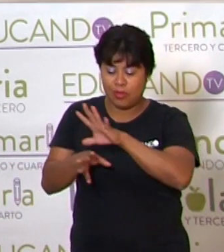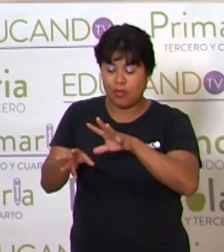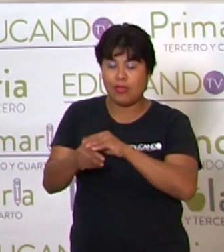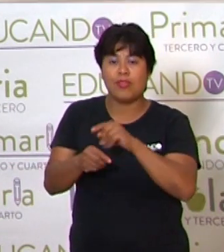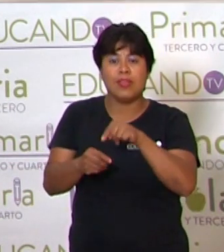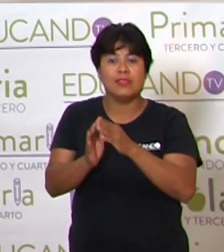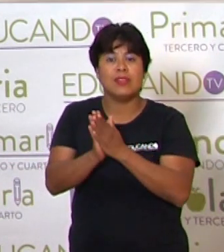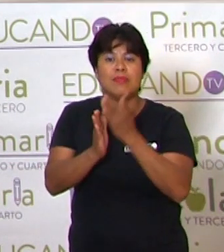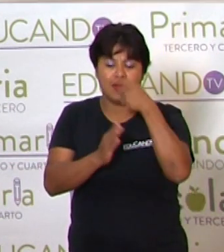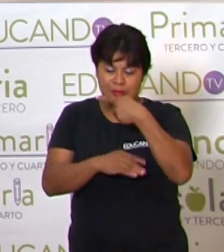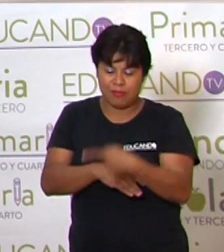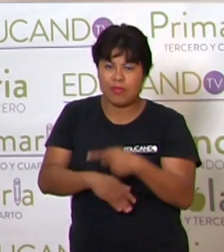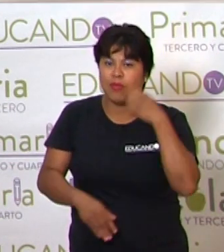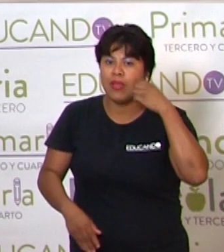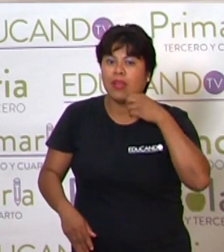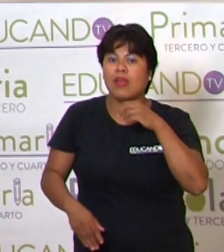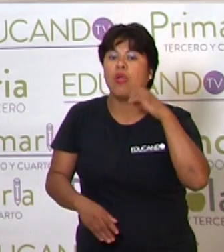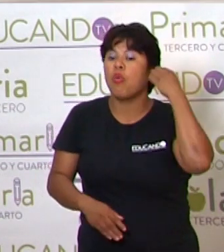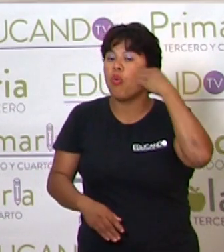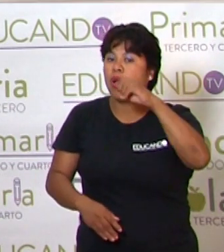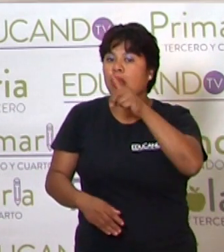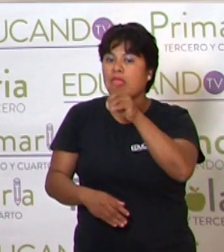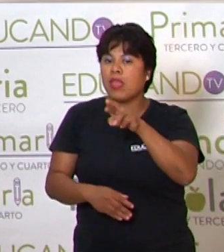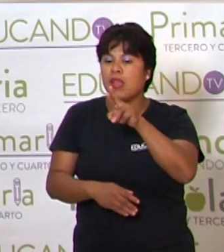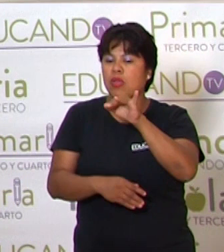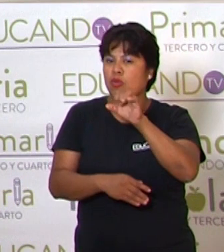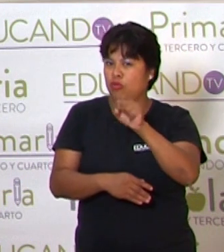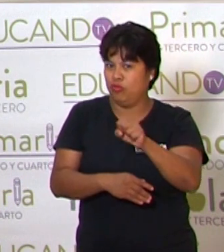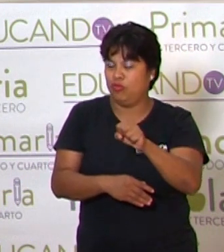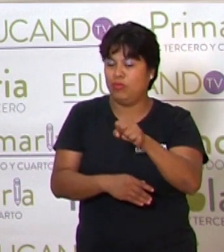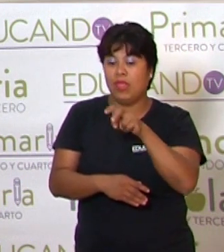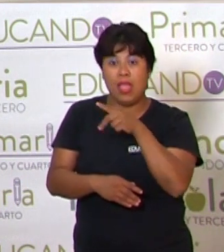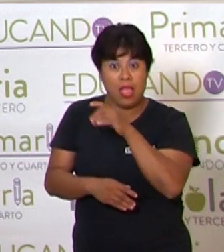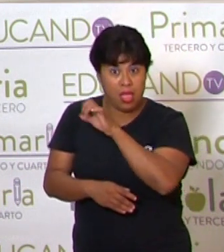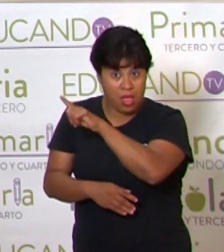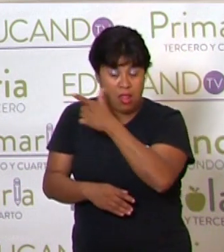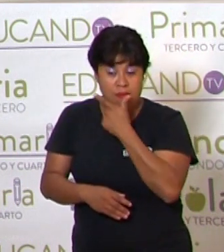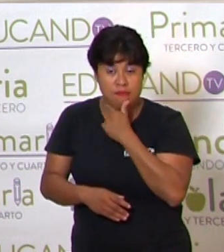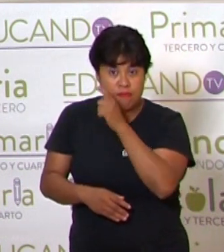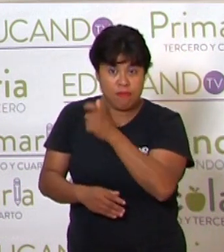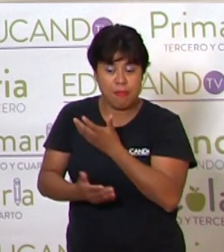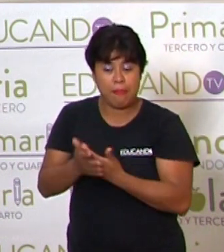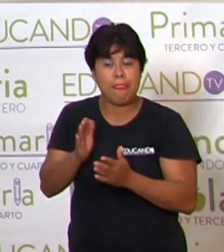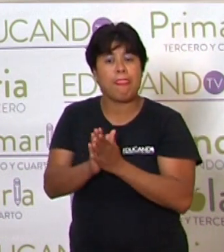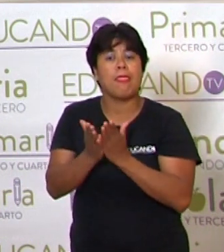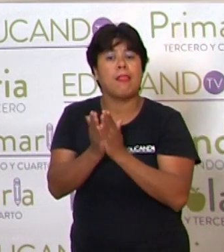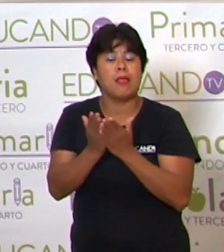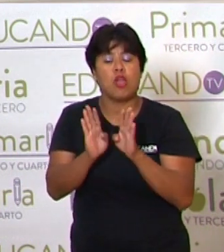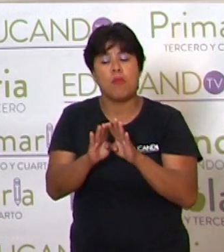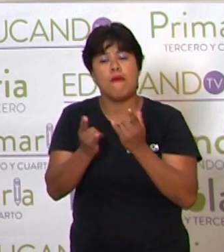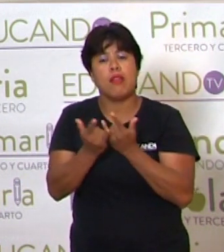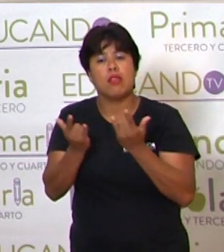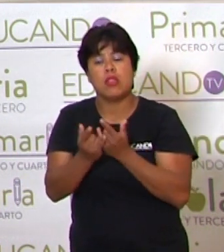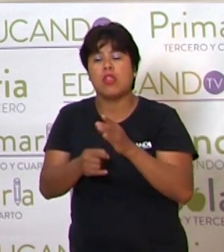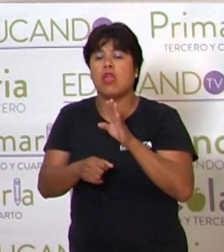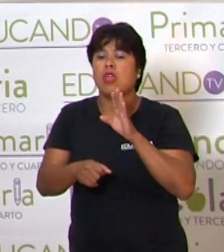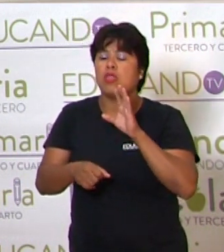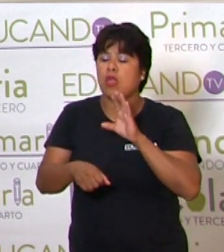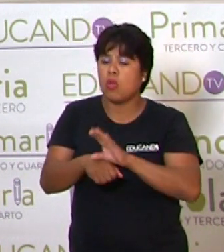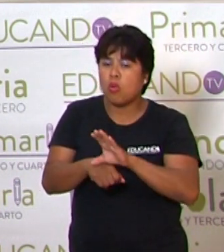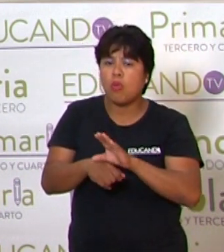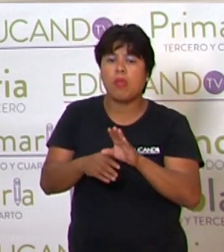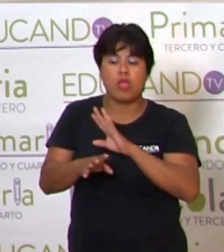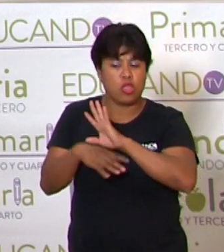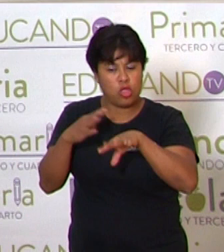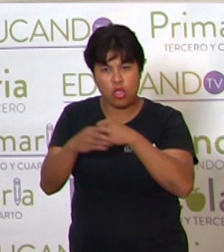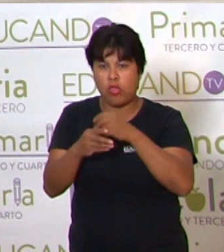este libro a los oaxaqueños, que se llama Oaxaca de Rius. Él ha hecho algunos libros como La historia de Cuba,